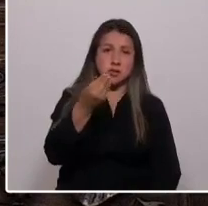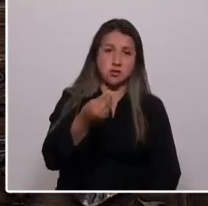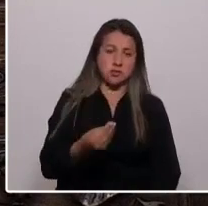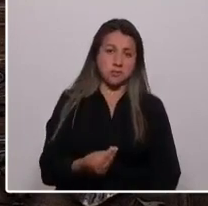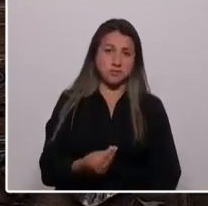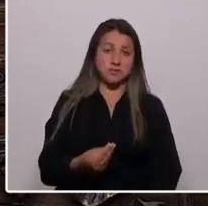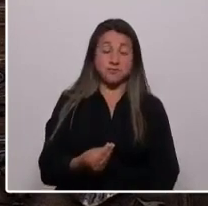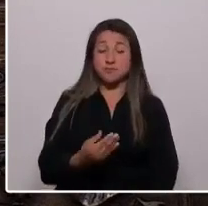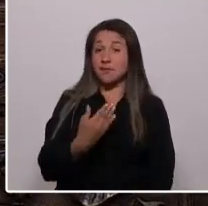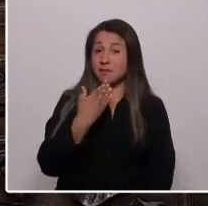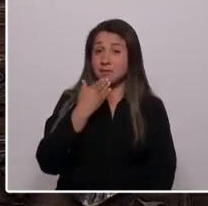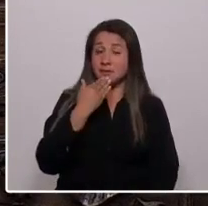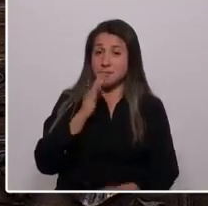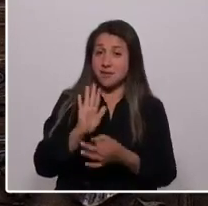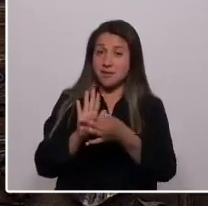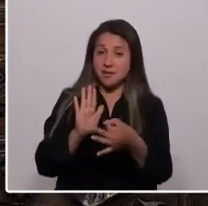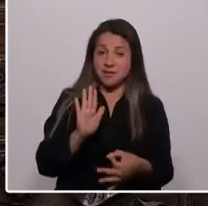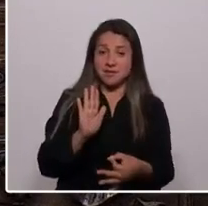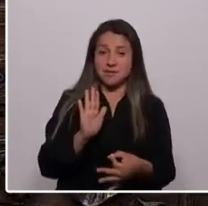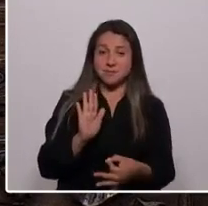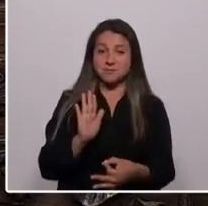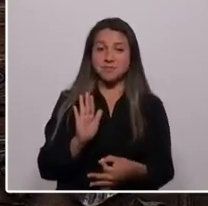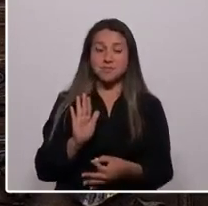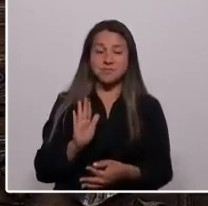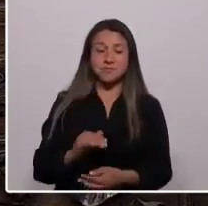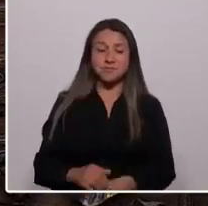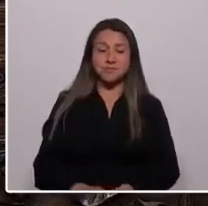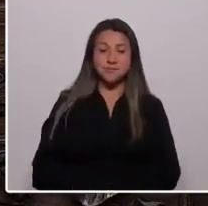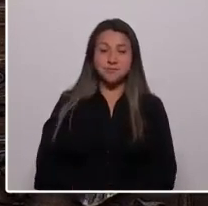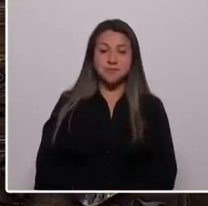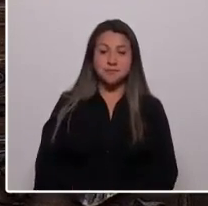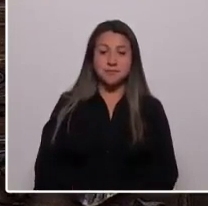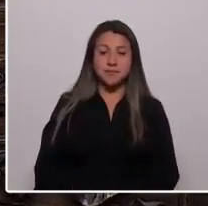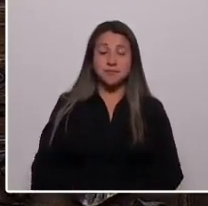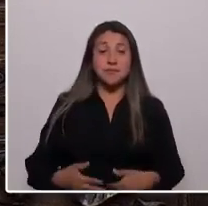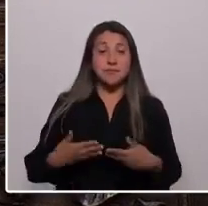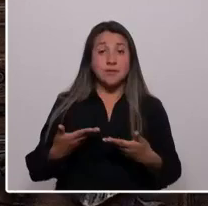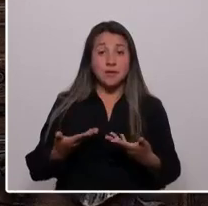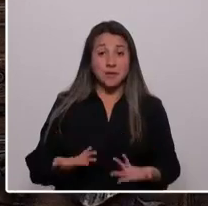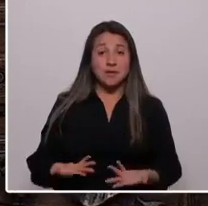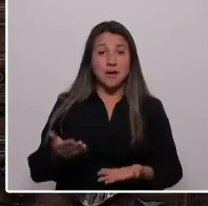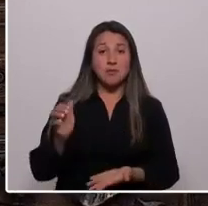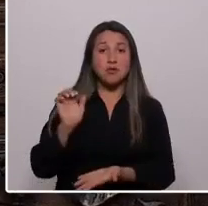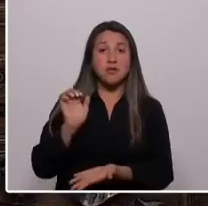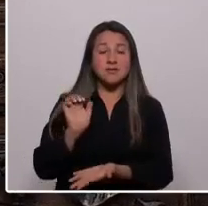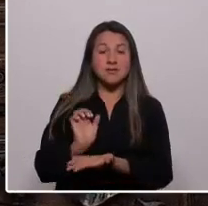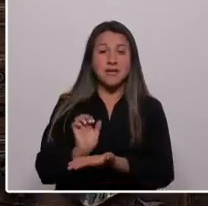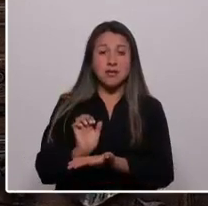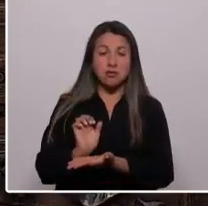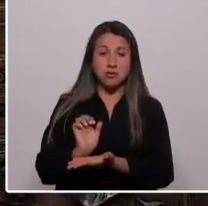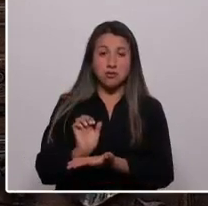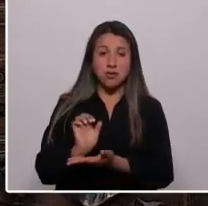también dice que estamos en estado de excepción